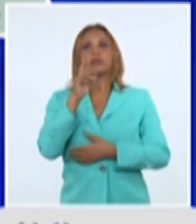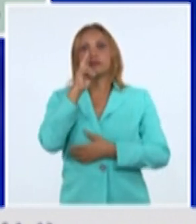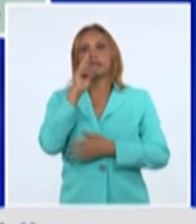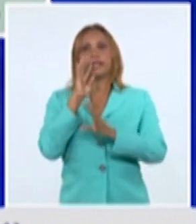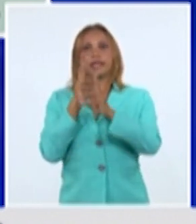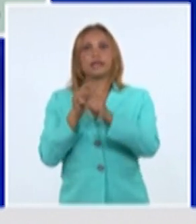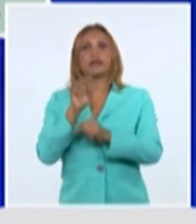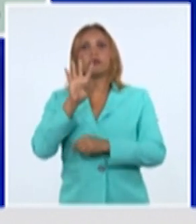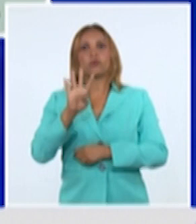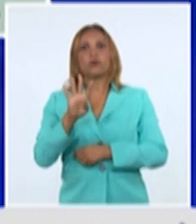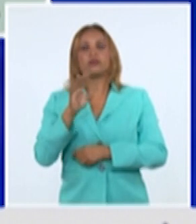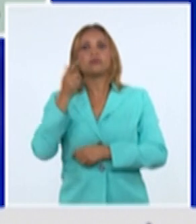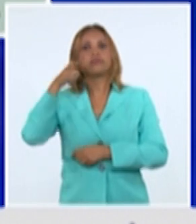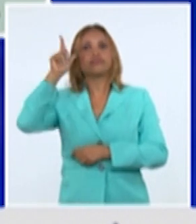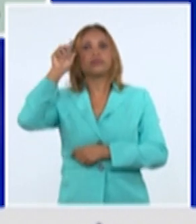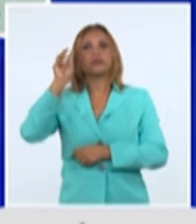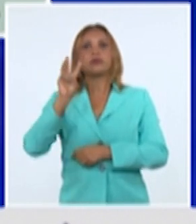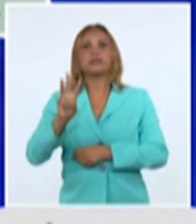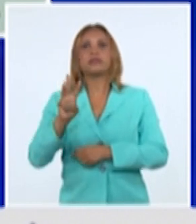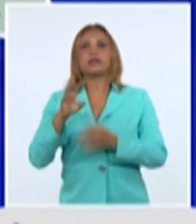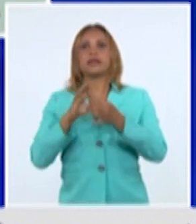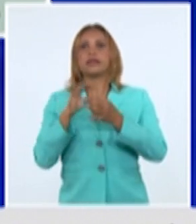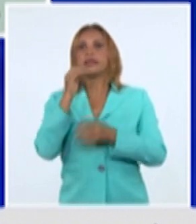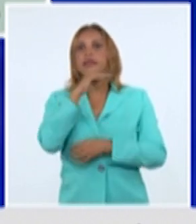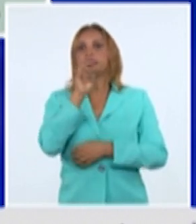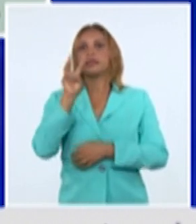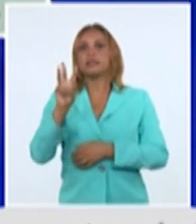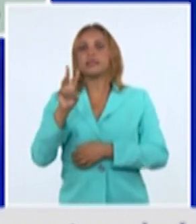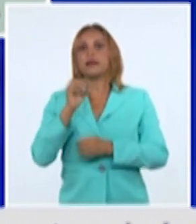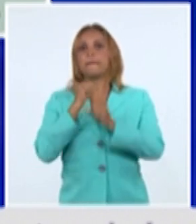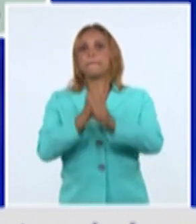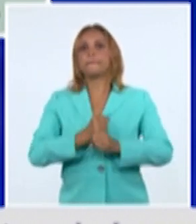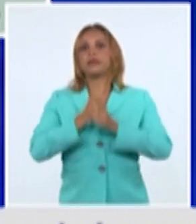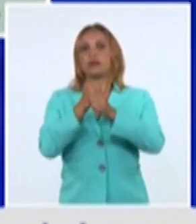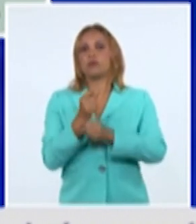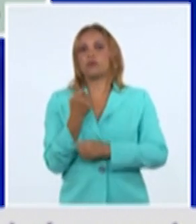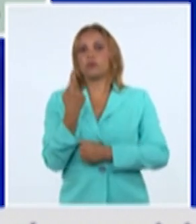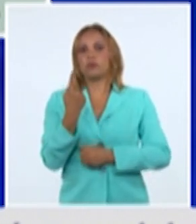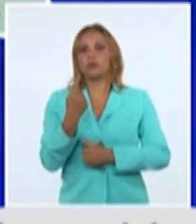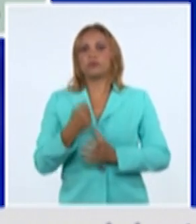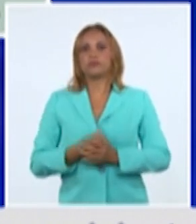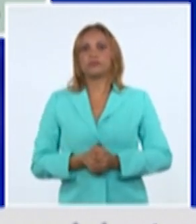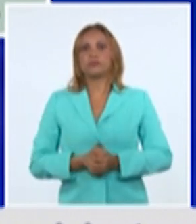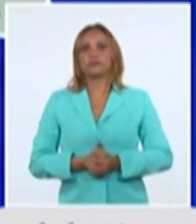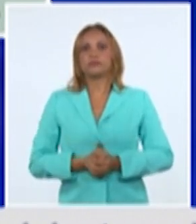Guisa, y Pilón solo reporta un enfermo de COVID-19.